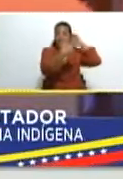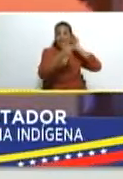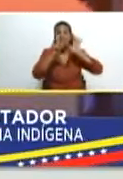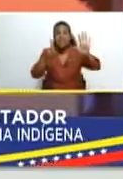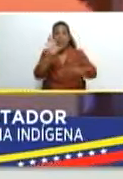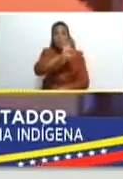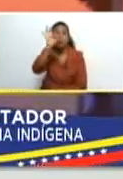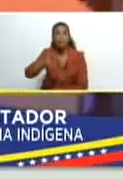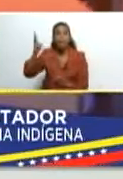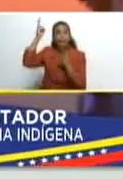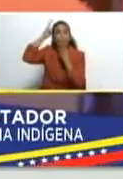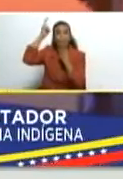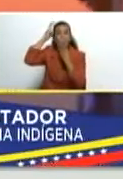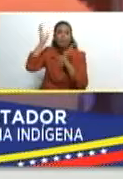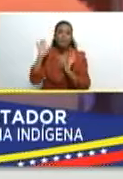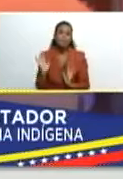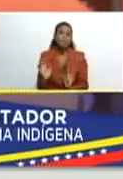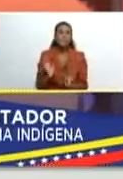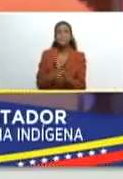36% indígena,